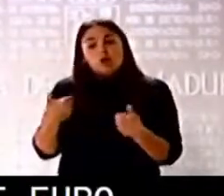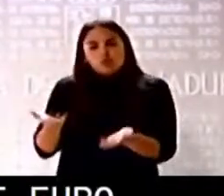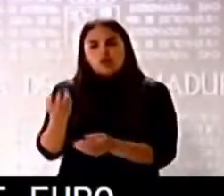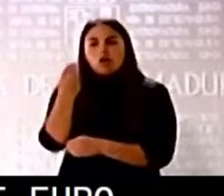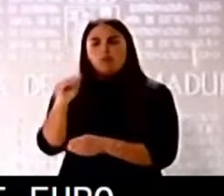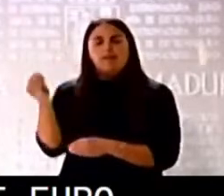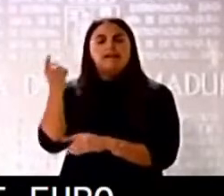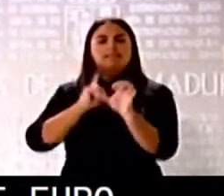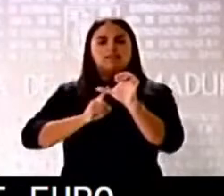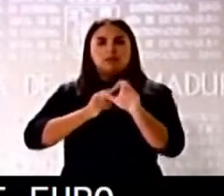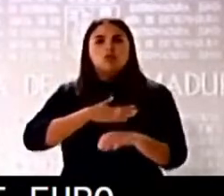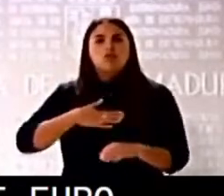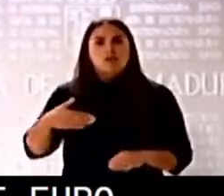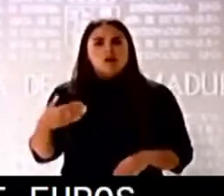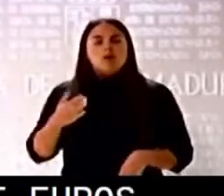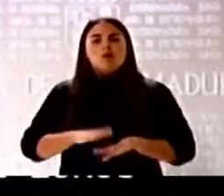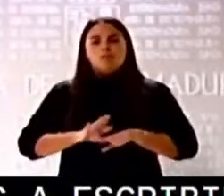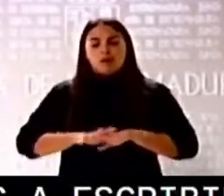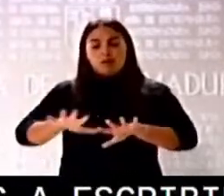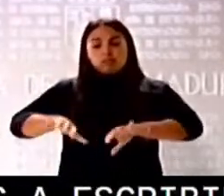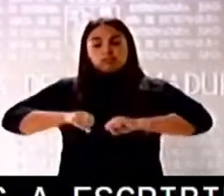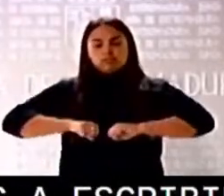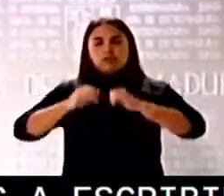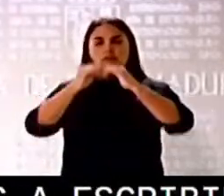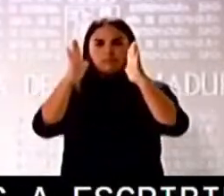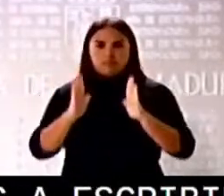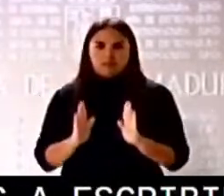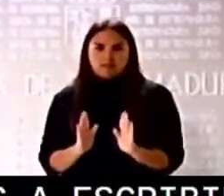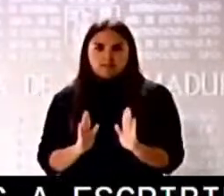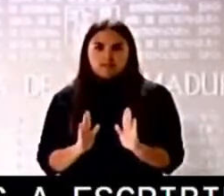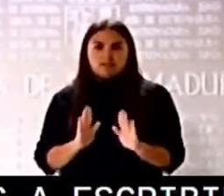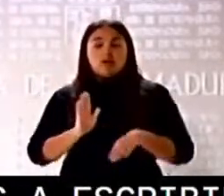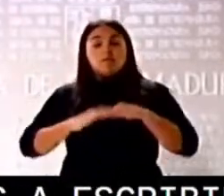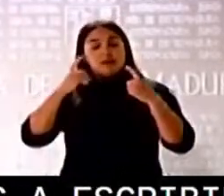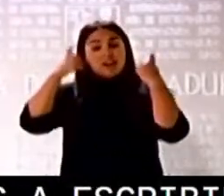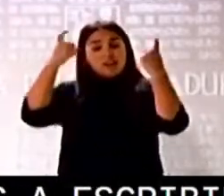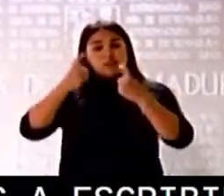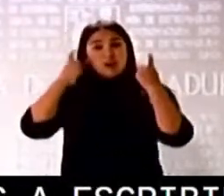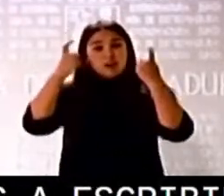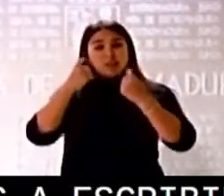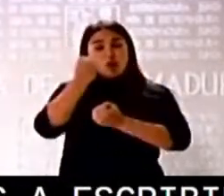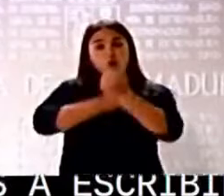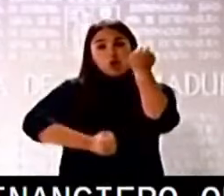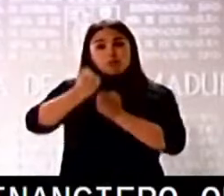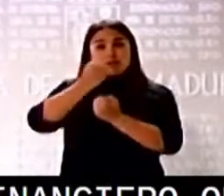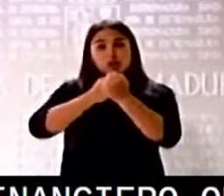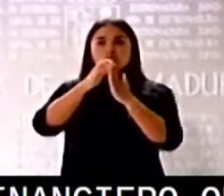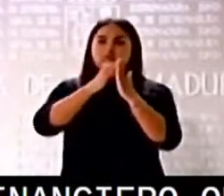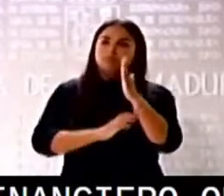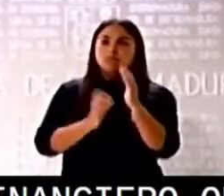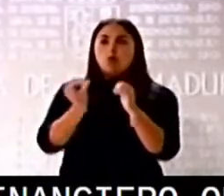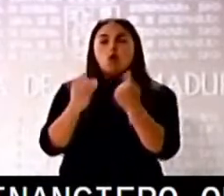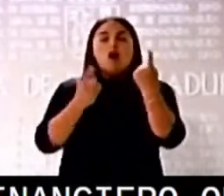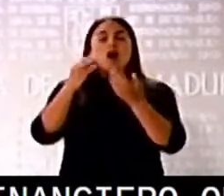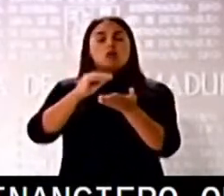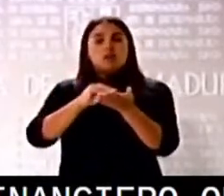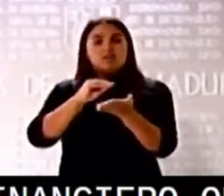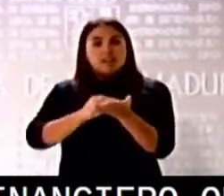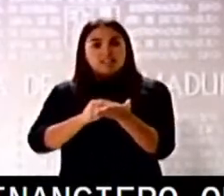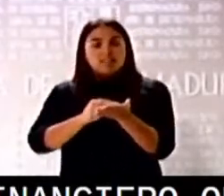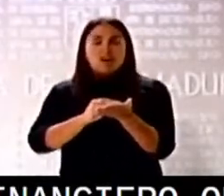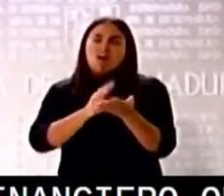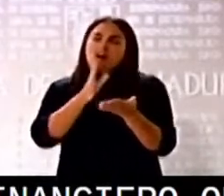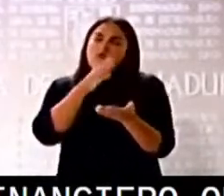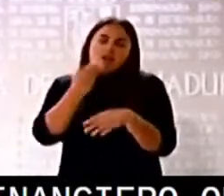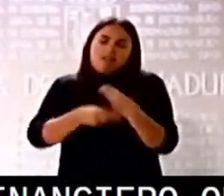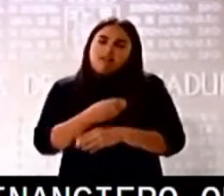extremeños a adquirir una vivienda para reducir el esfuerzo financiero que tienen que hacer o que a veces es